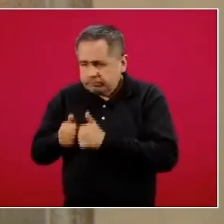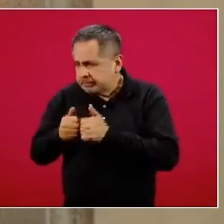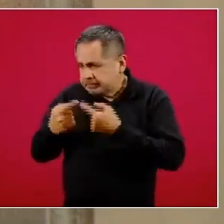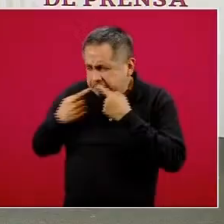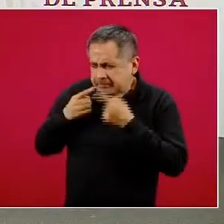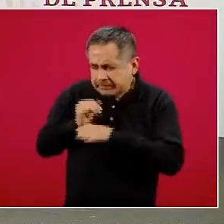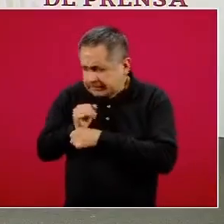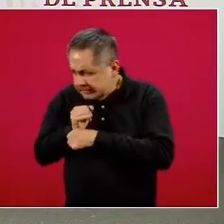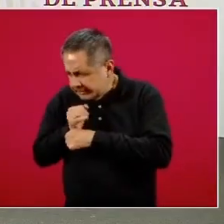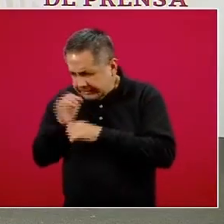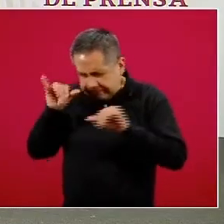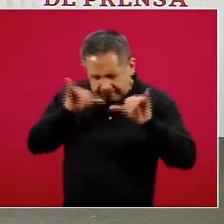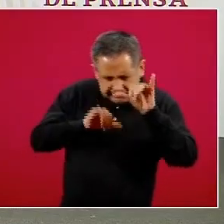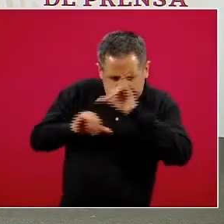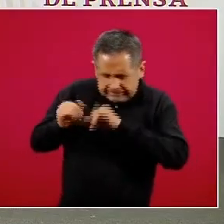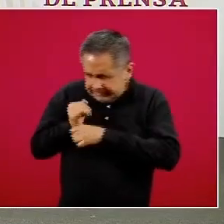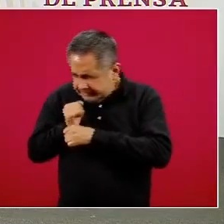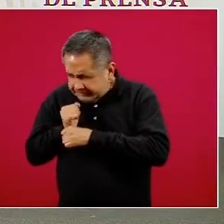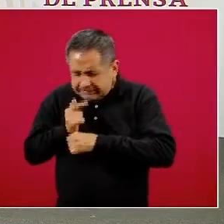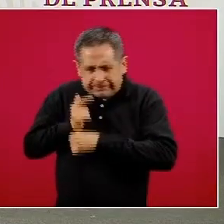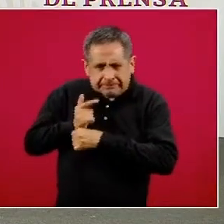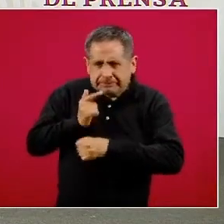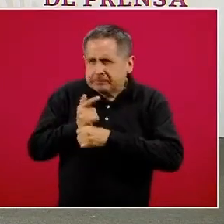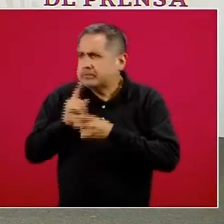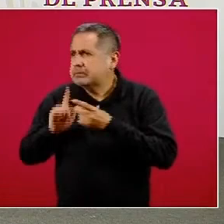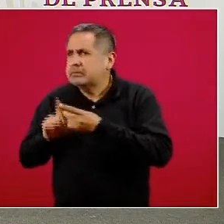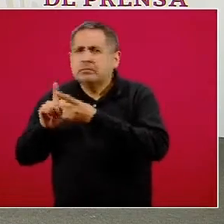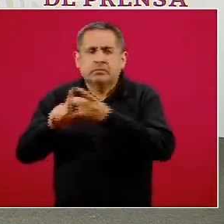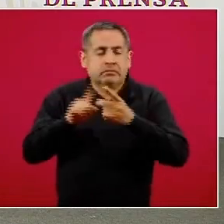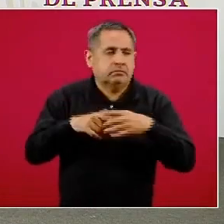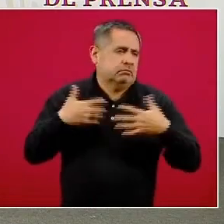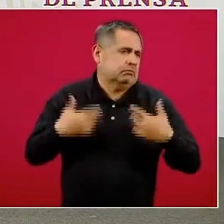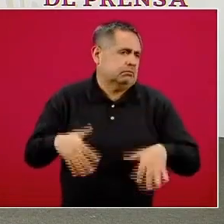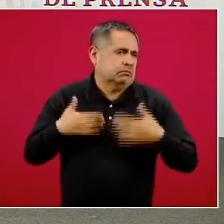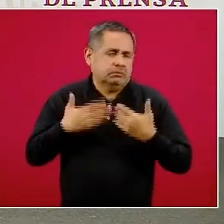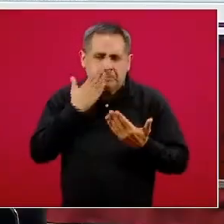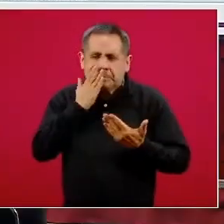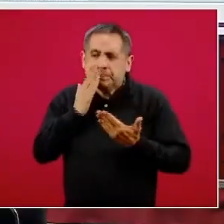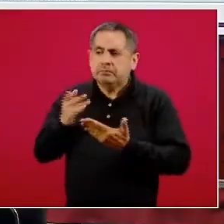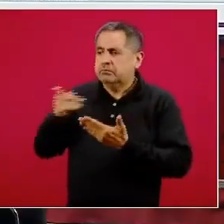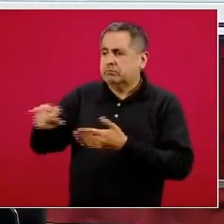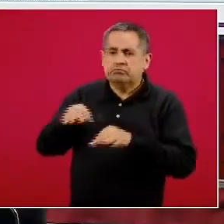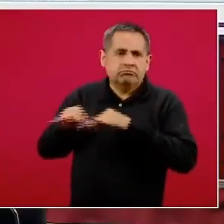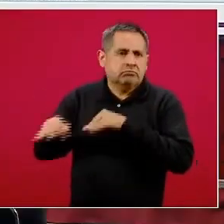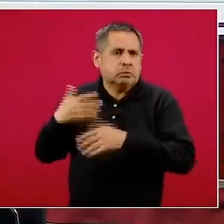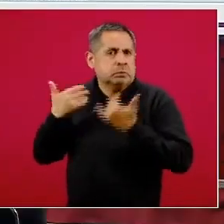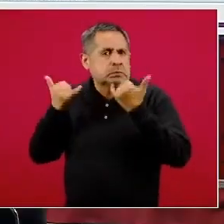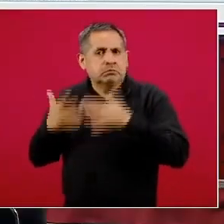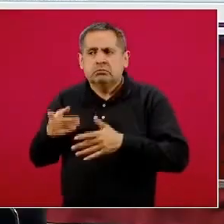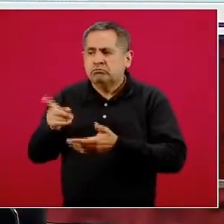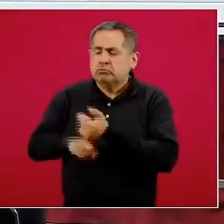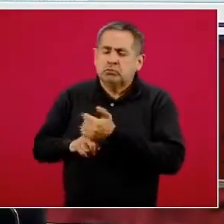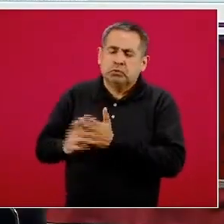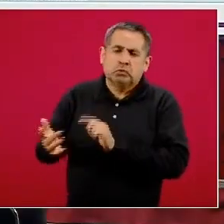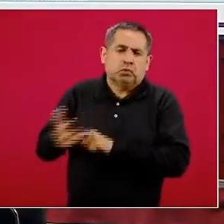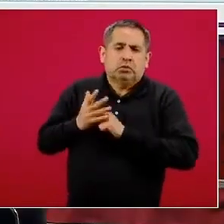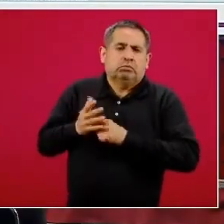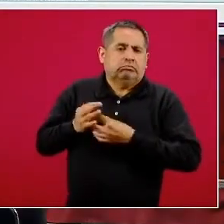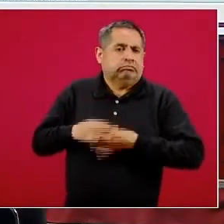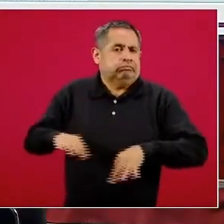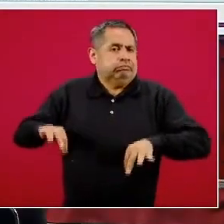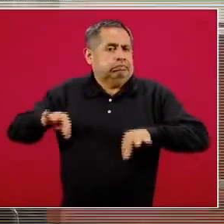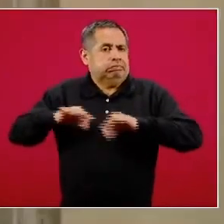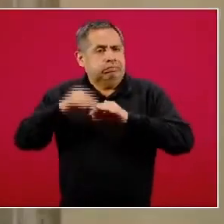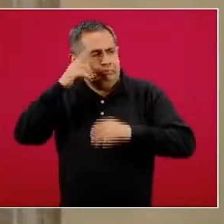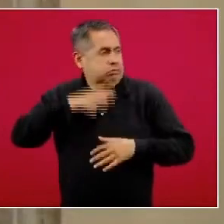continuamente haciendo este monitoreo y a quienes les agradecemos su trabajo continuo y son un eje fundamental y un pilar